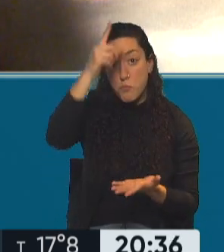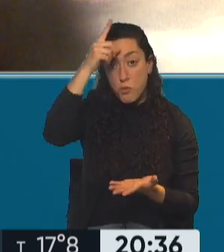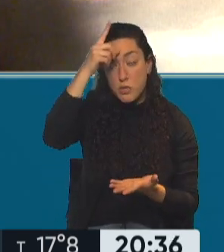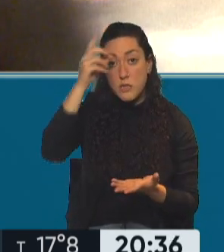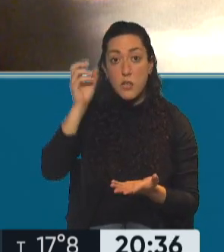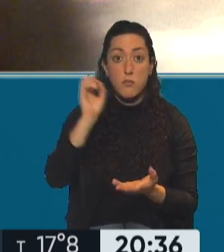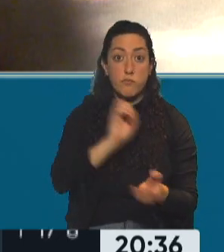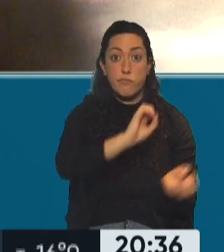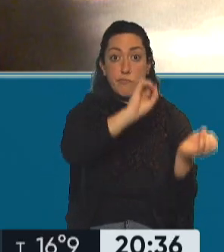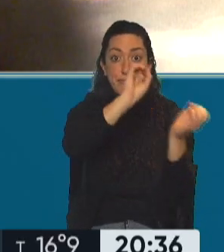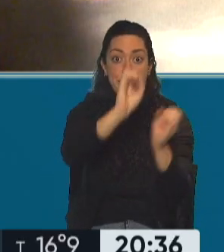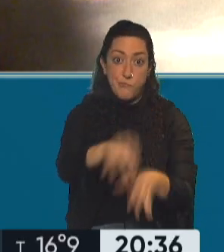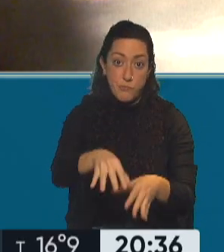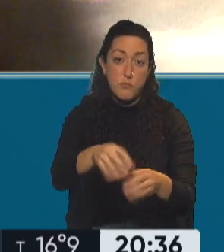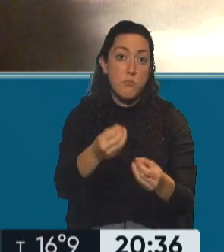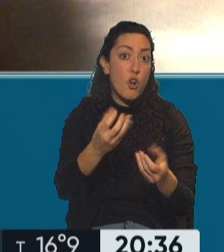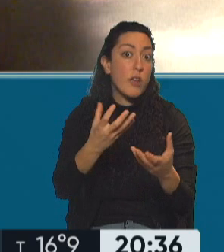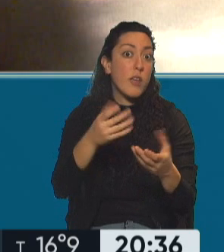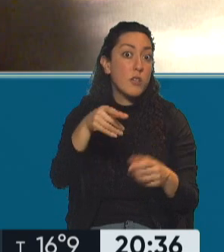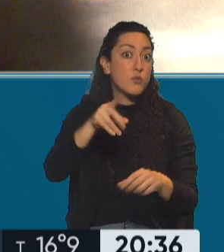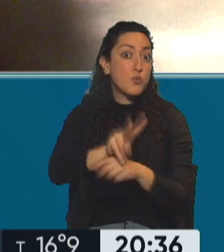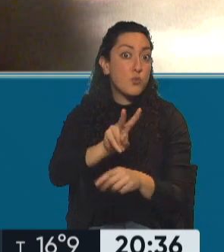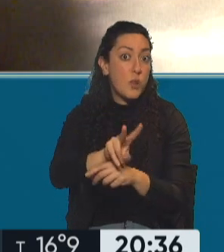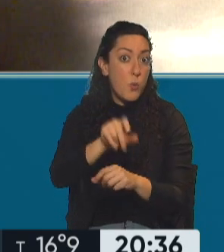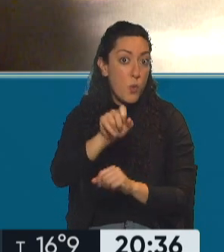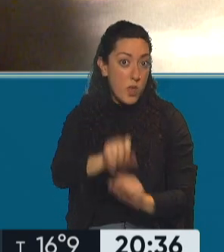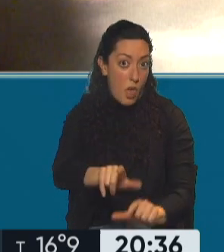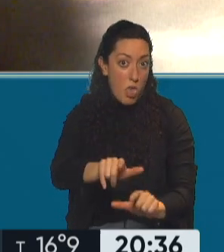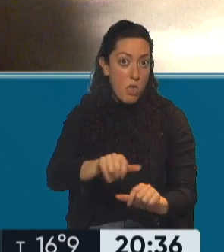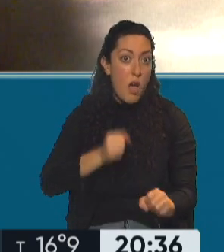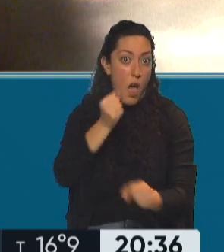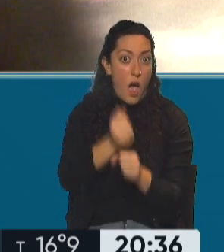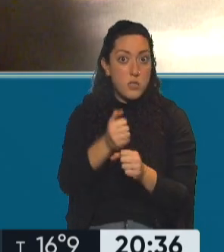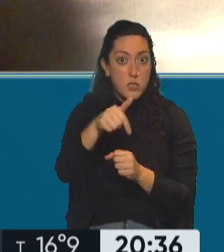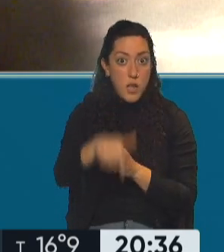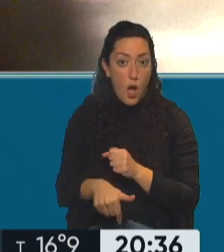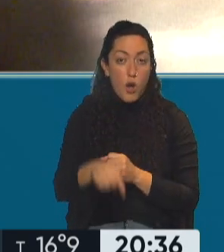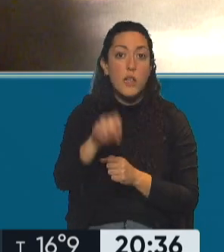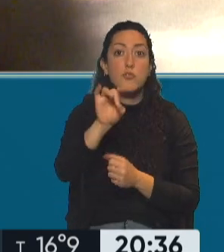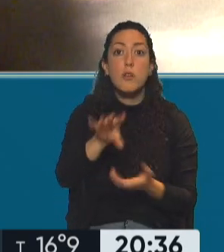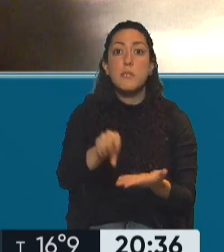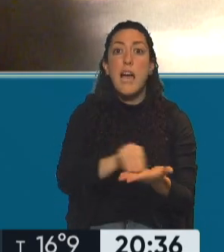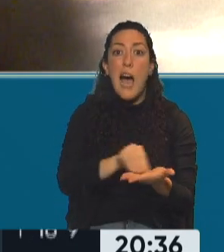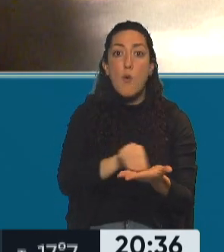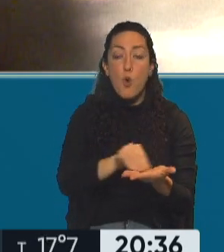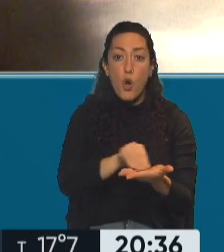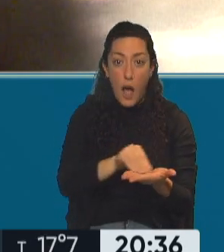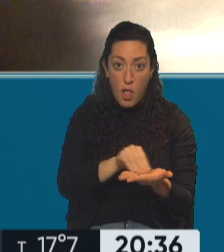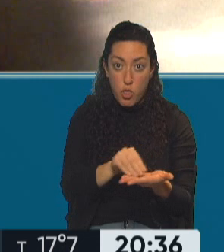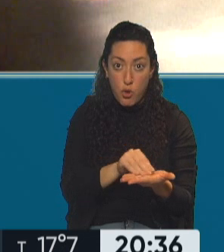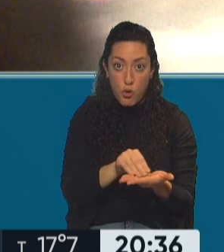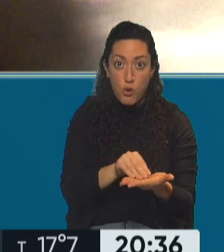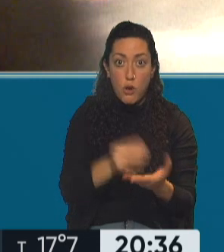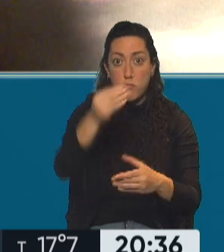su seguridad, por una cuestión de seguridad, y en este momento no ha trascendido más que su abogado defensor se encuentra en